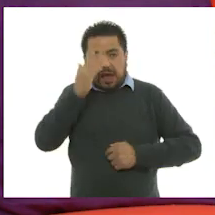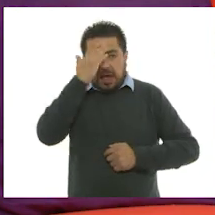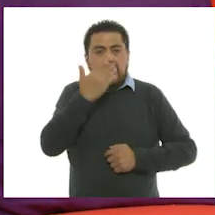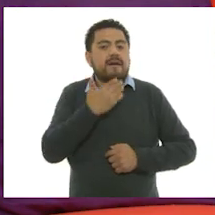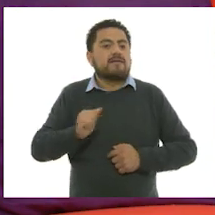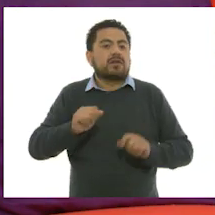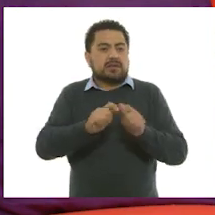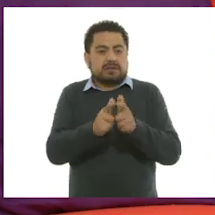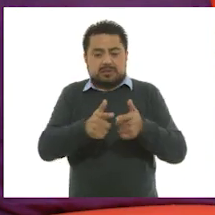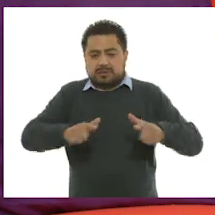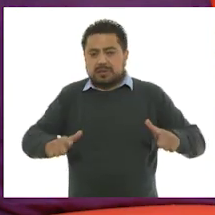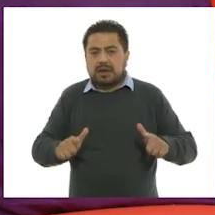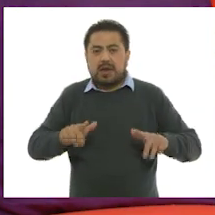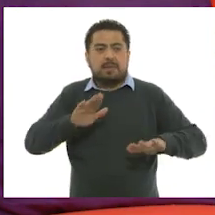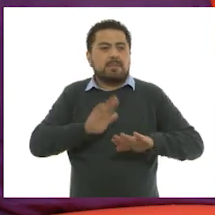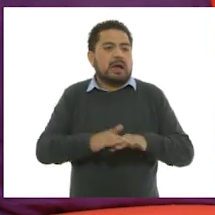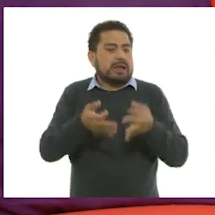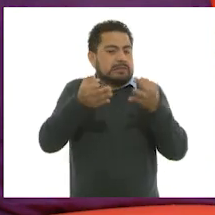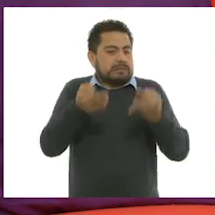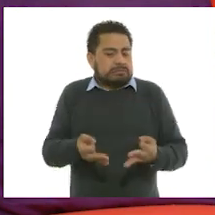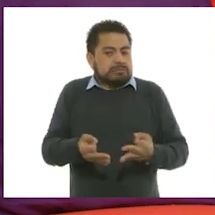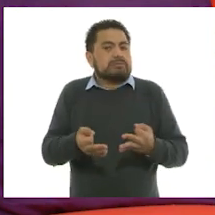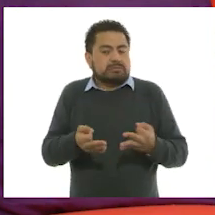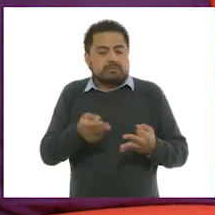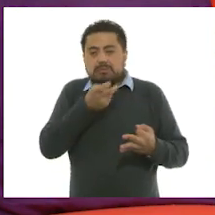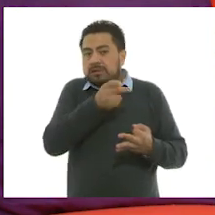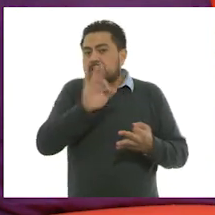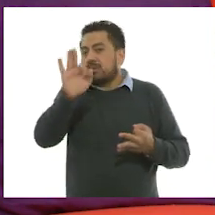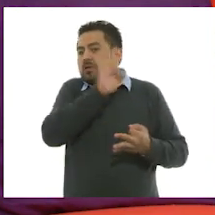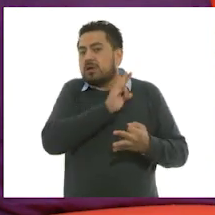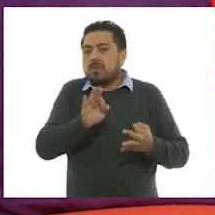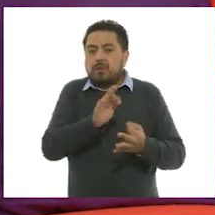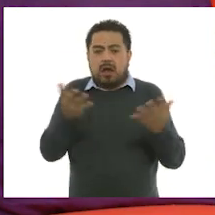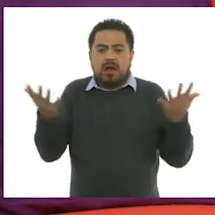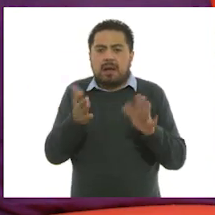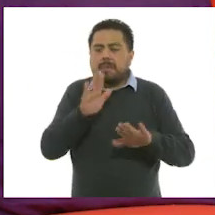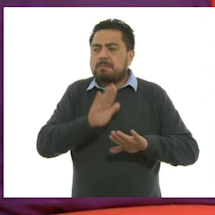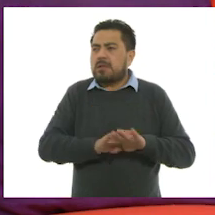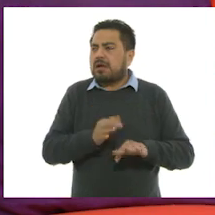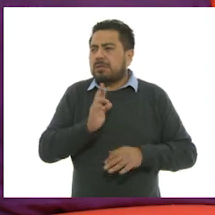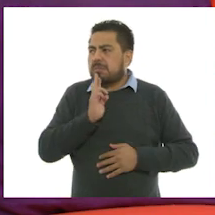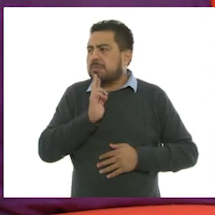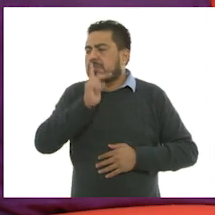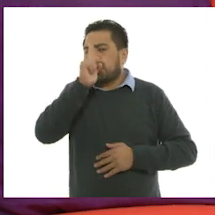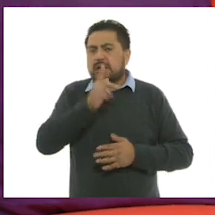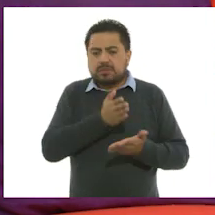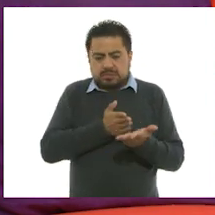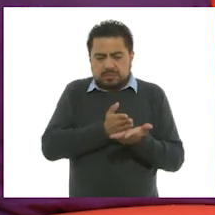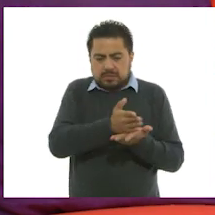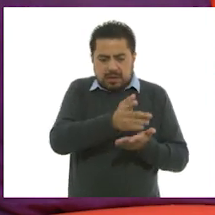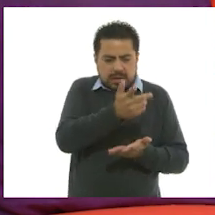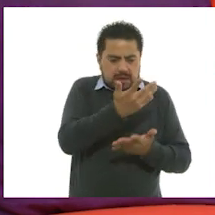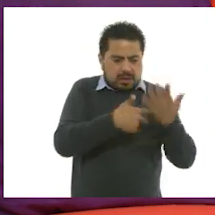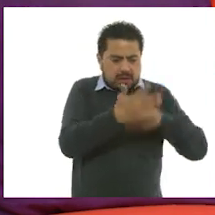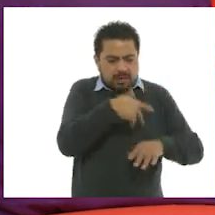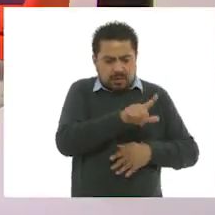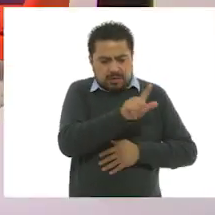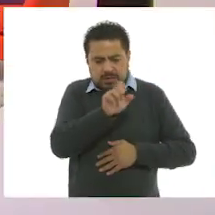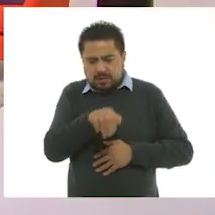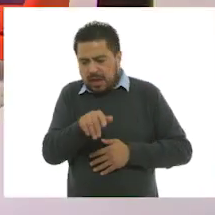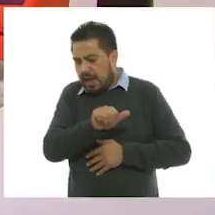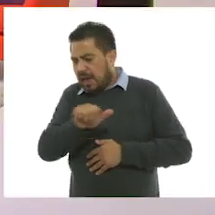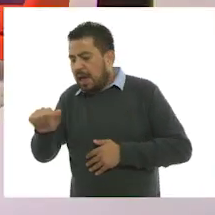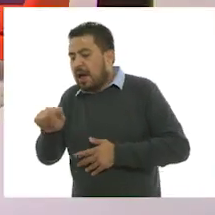habilidades lingüísticas de manera eficiente y efectiva, se puede realizar exitosamente la transición de la lengua de señas a la lengua